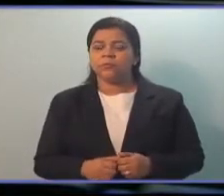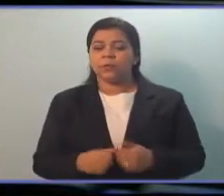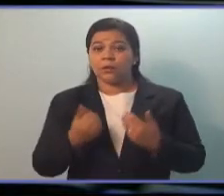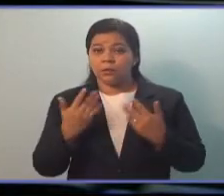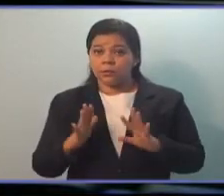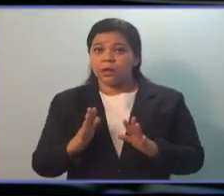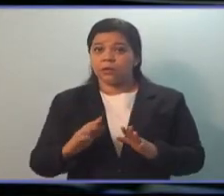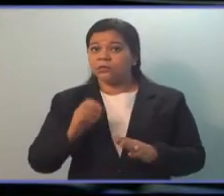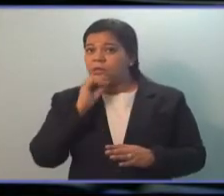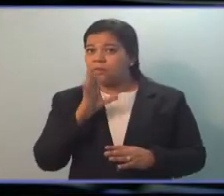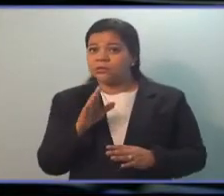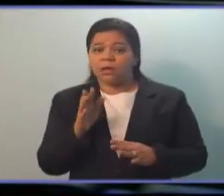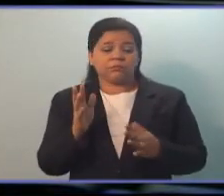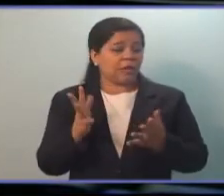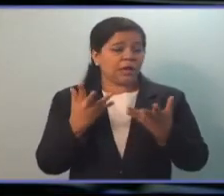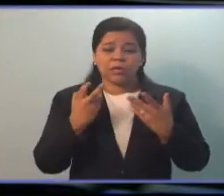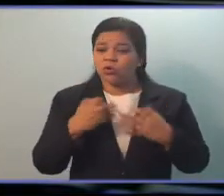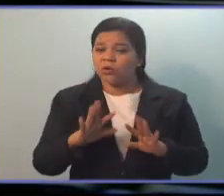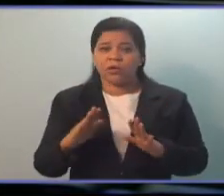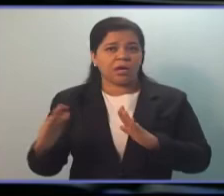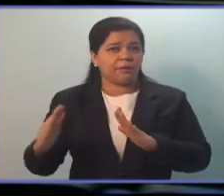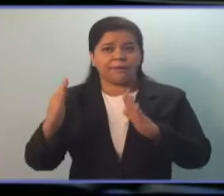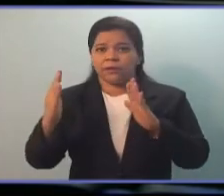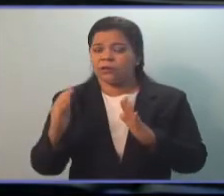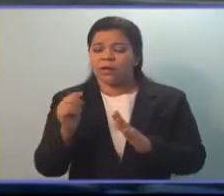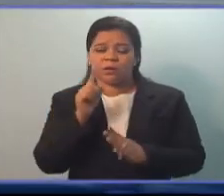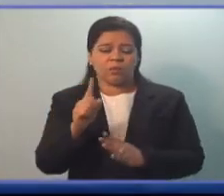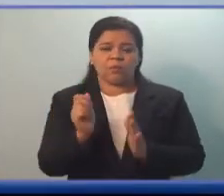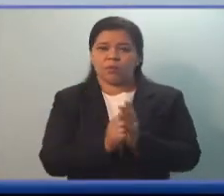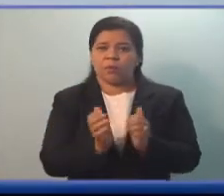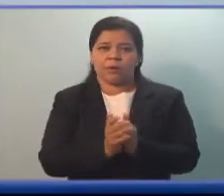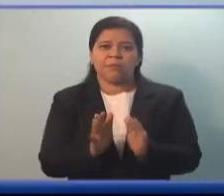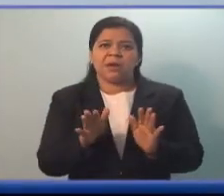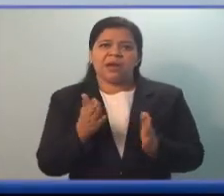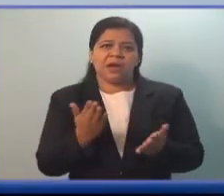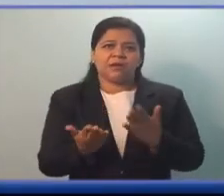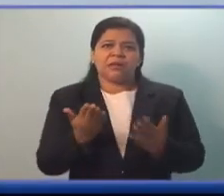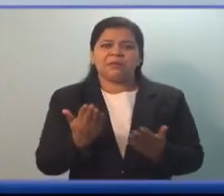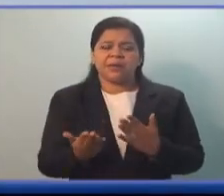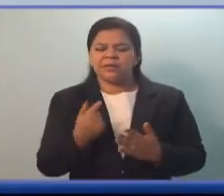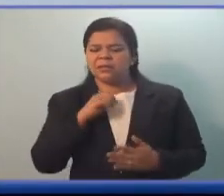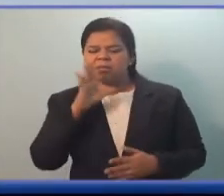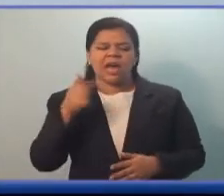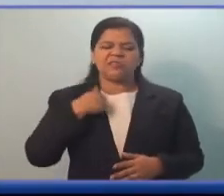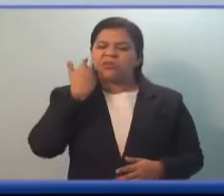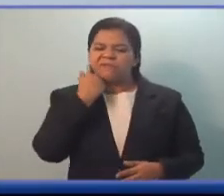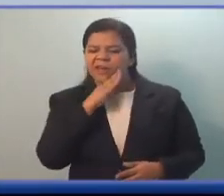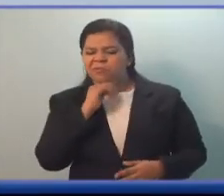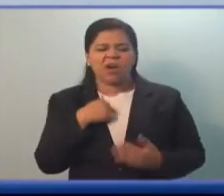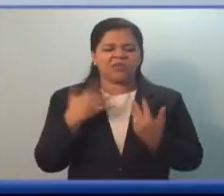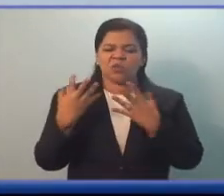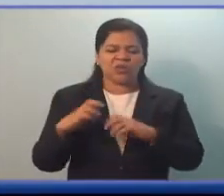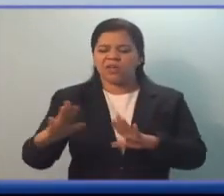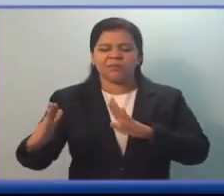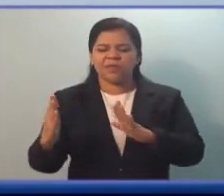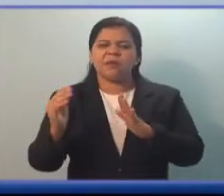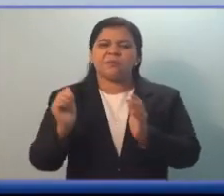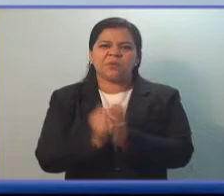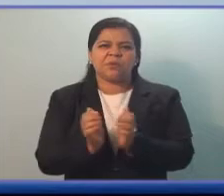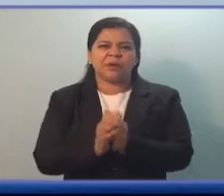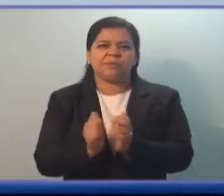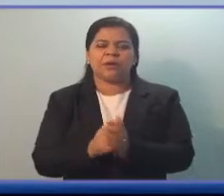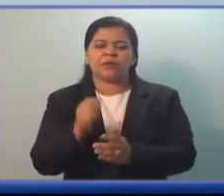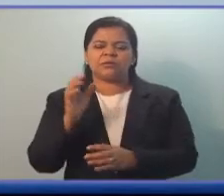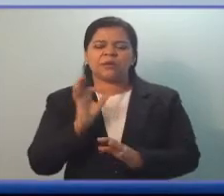se excusa de conocer un caso, que se enfermó, lo que usted quiera, para que llegue, por lo que quiera, por temor o porque el caso es complicado, llega